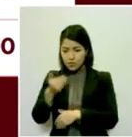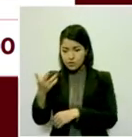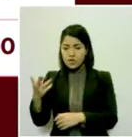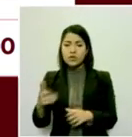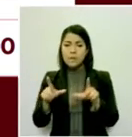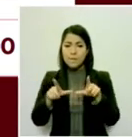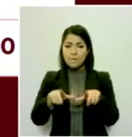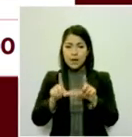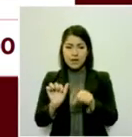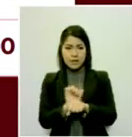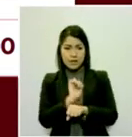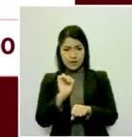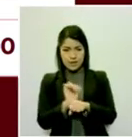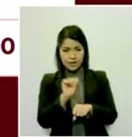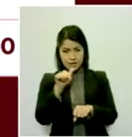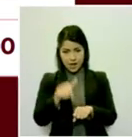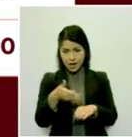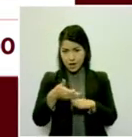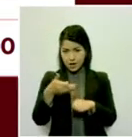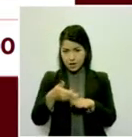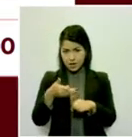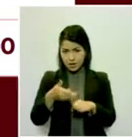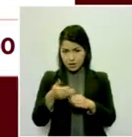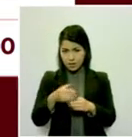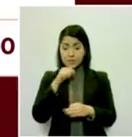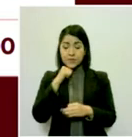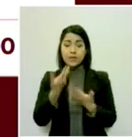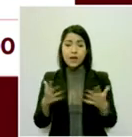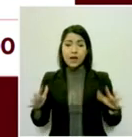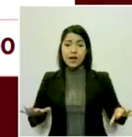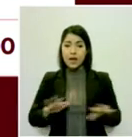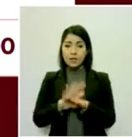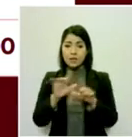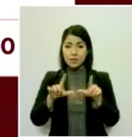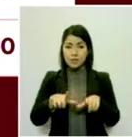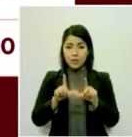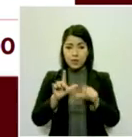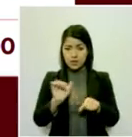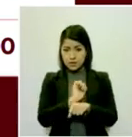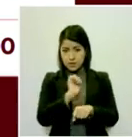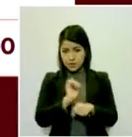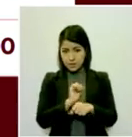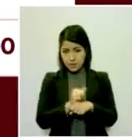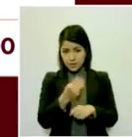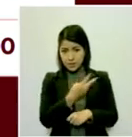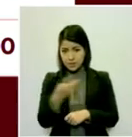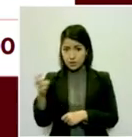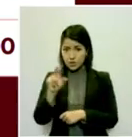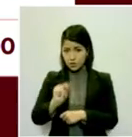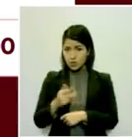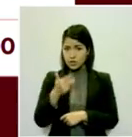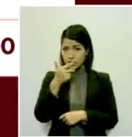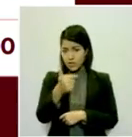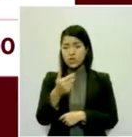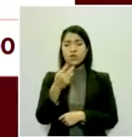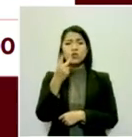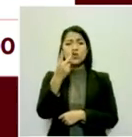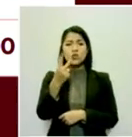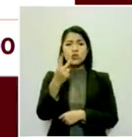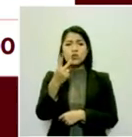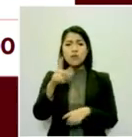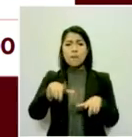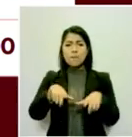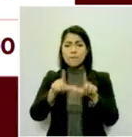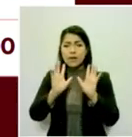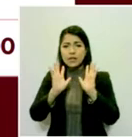reemplacamiento. Al día de hoy, en lo que se refiere a canje de placas, llevamos ya 730,882 placas,